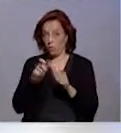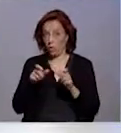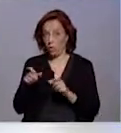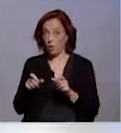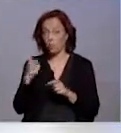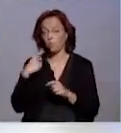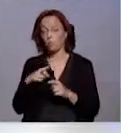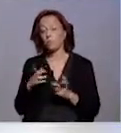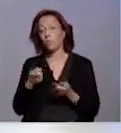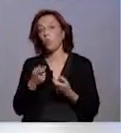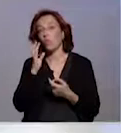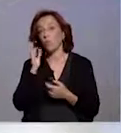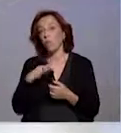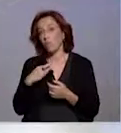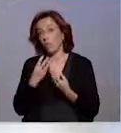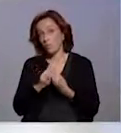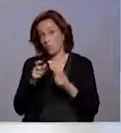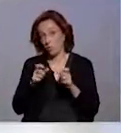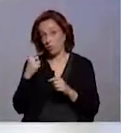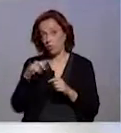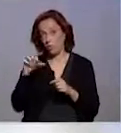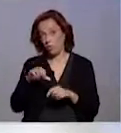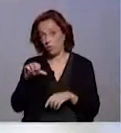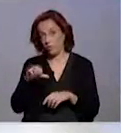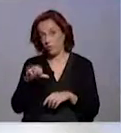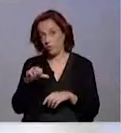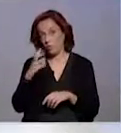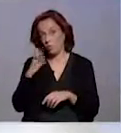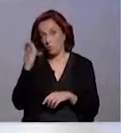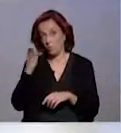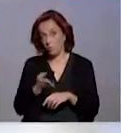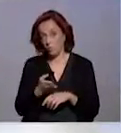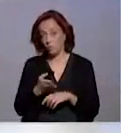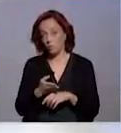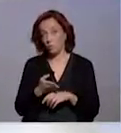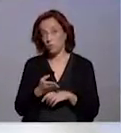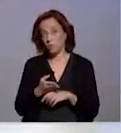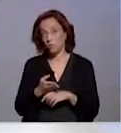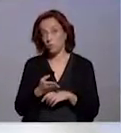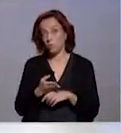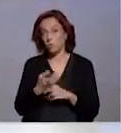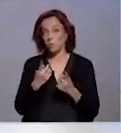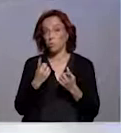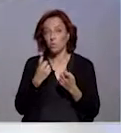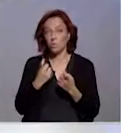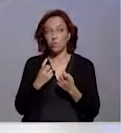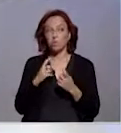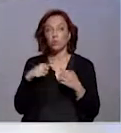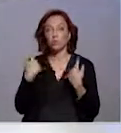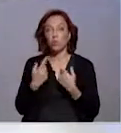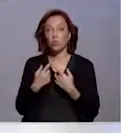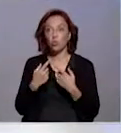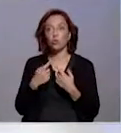pero bueno por eso tenemos también un déficit este alto del 4% y bueno hay que hay que lograr es y todos tenemos